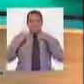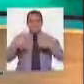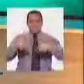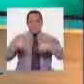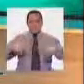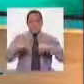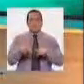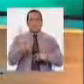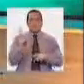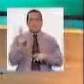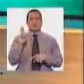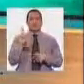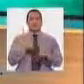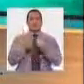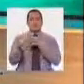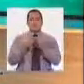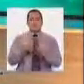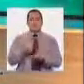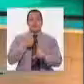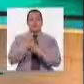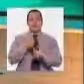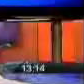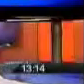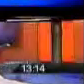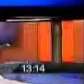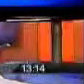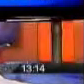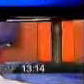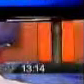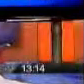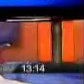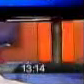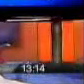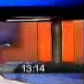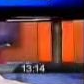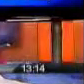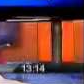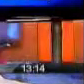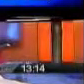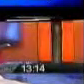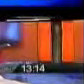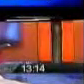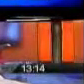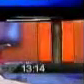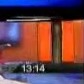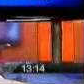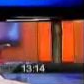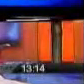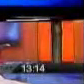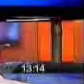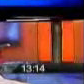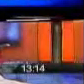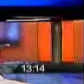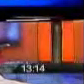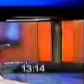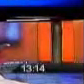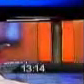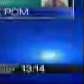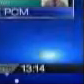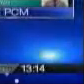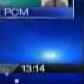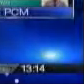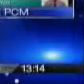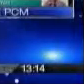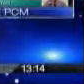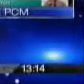por delincuentes, ha dicho el magistrado. Interrumpimos para enlazarnos en vivo con Palacio de Gobierno, conferencia de prensa, el